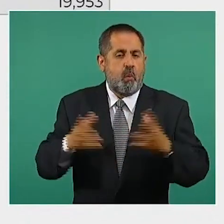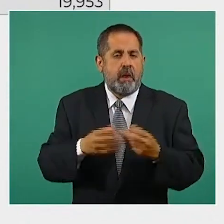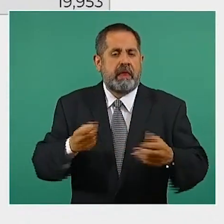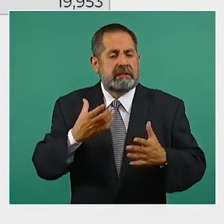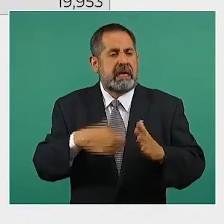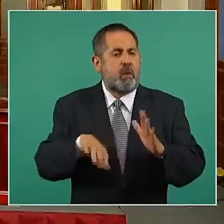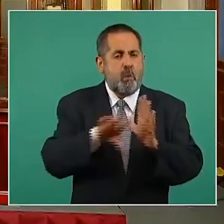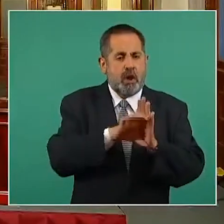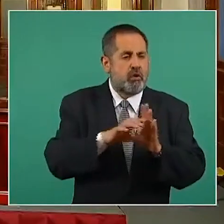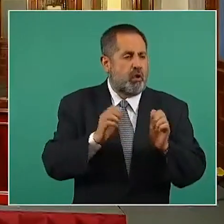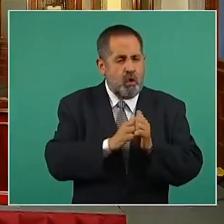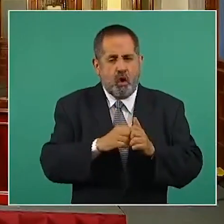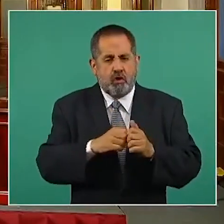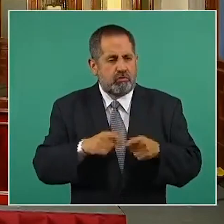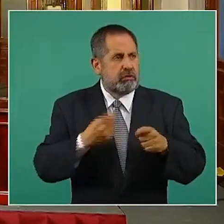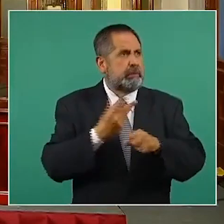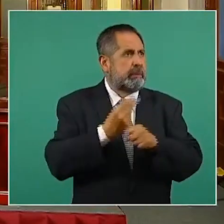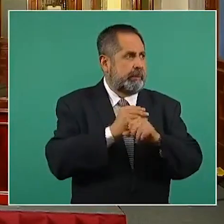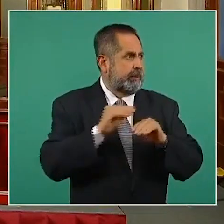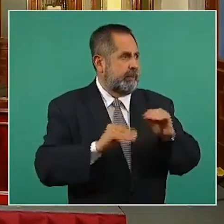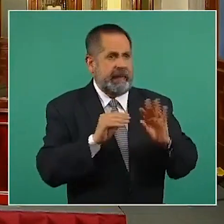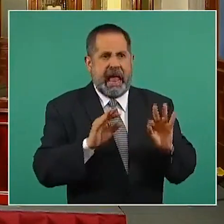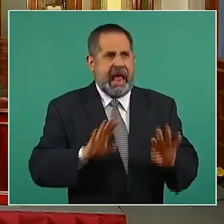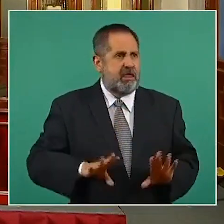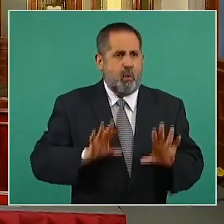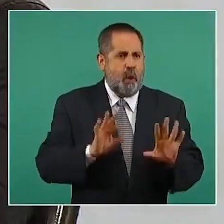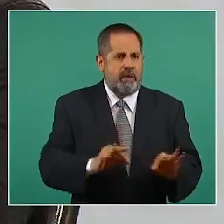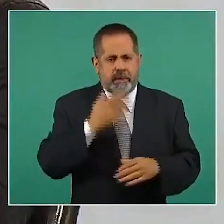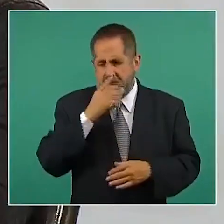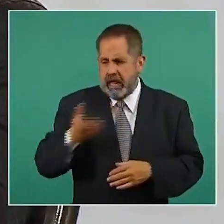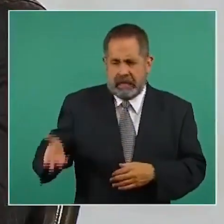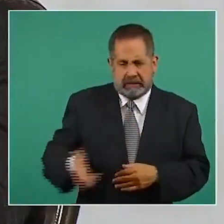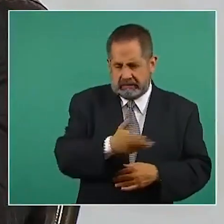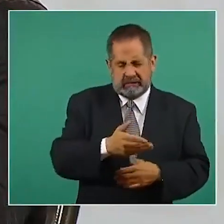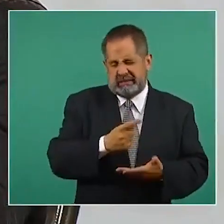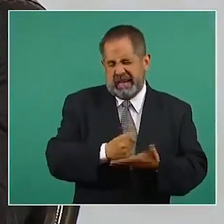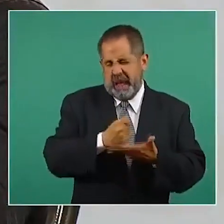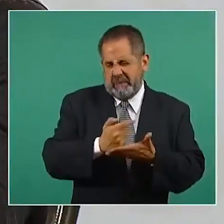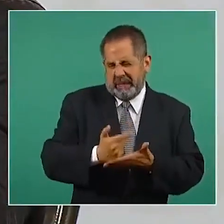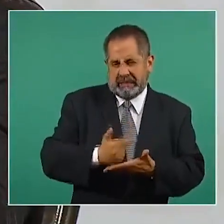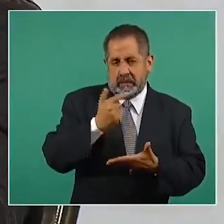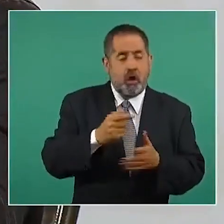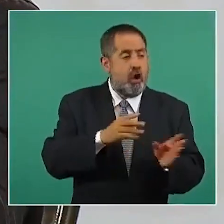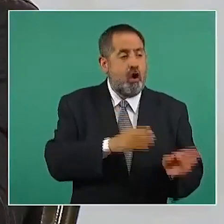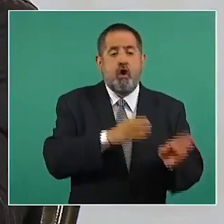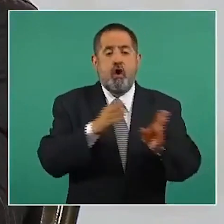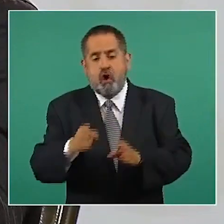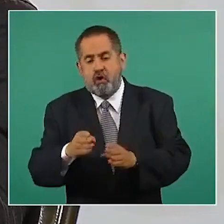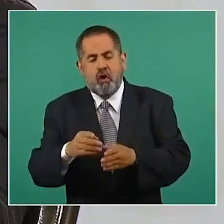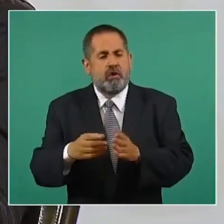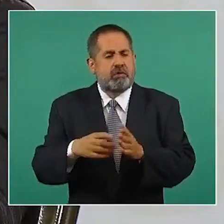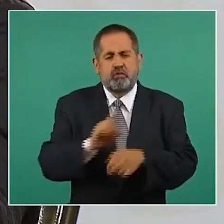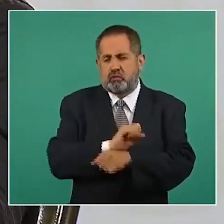camas entre reconvertidas y adaptadas para su disponibilidad a pacientes que no requerían ventilación